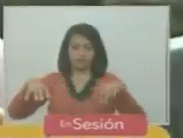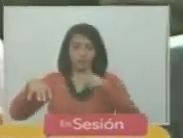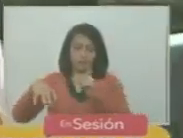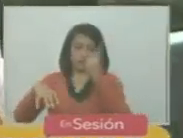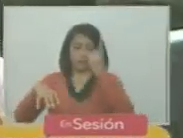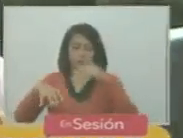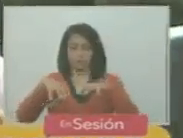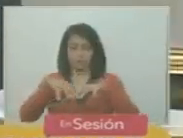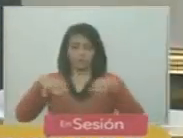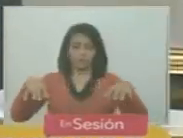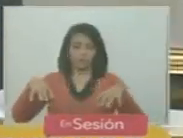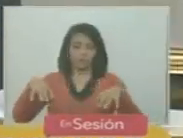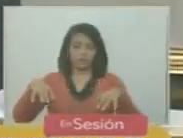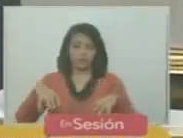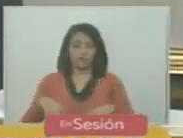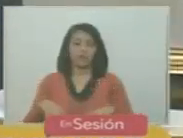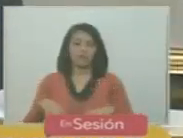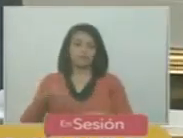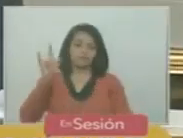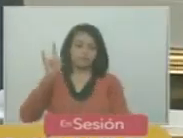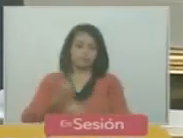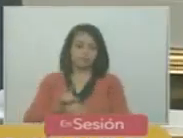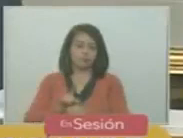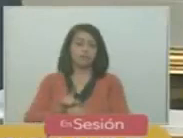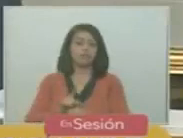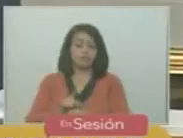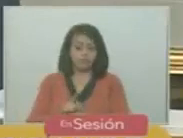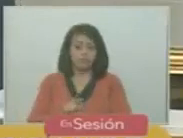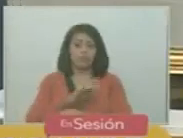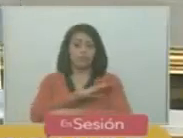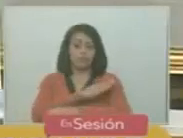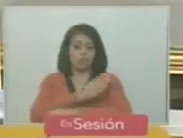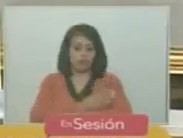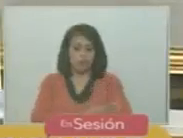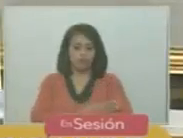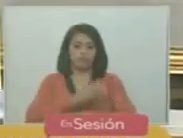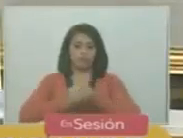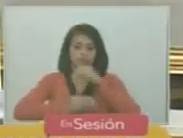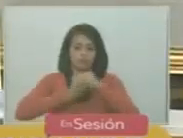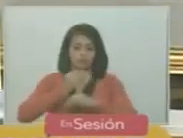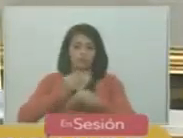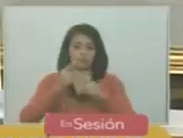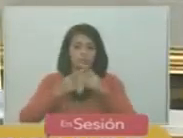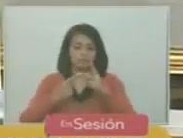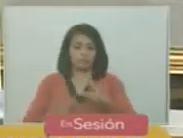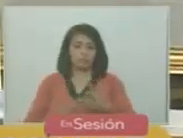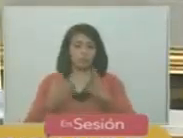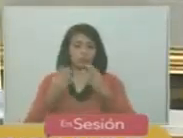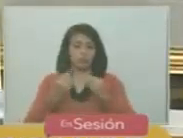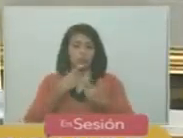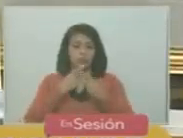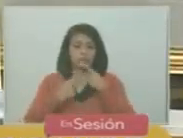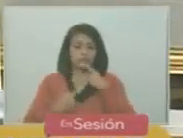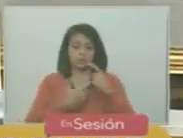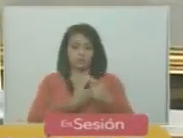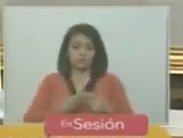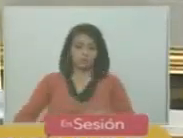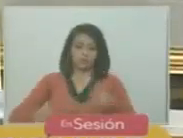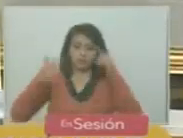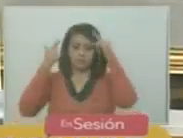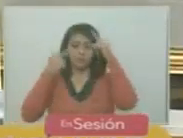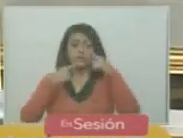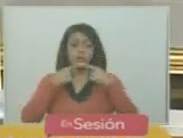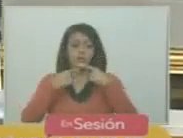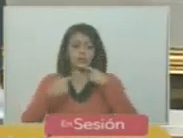lugar, y la ausencia de vocación de poder que tanto decía el comandante Chávez y que